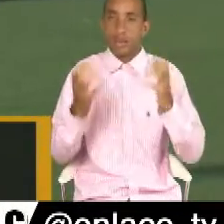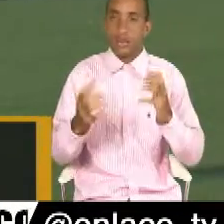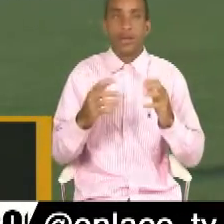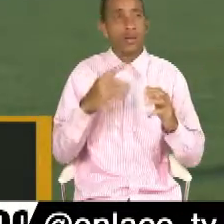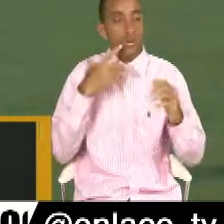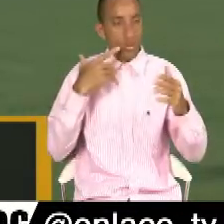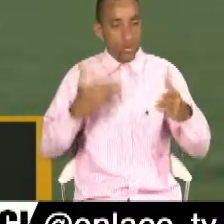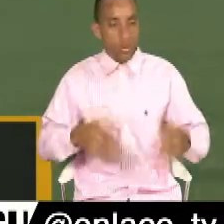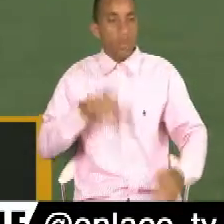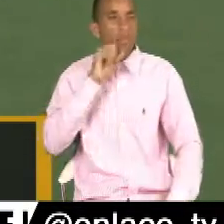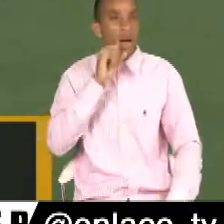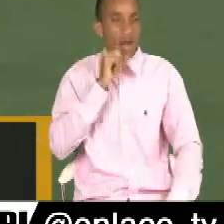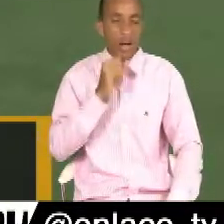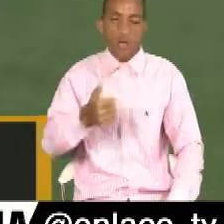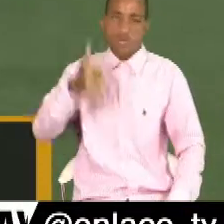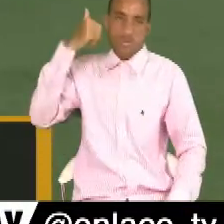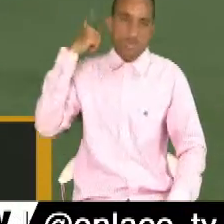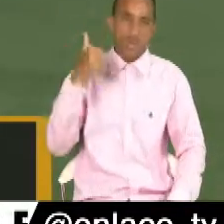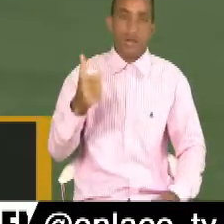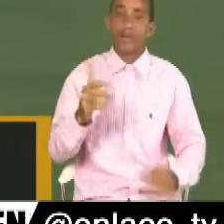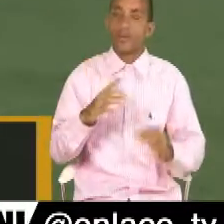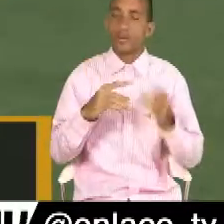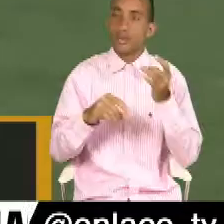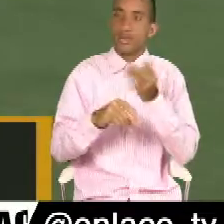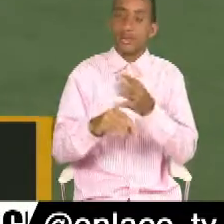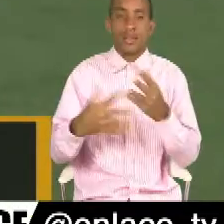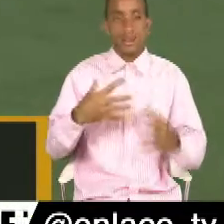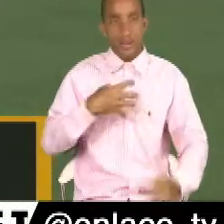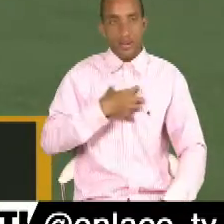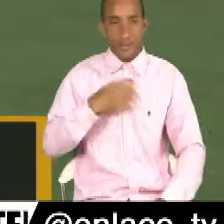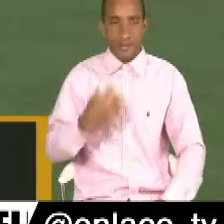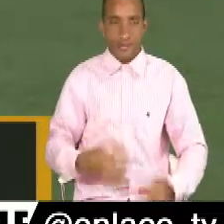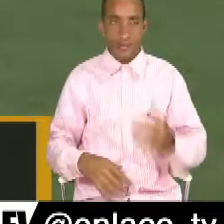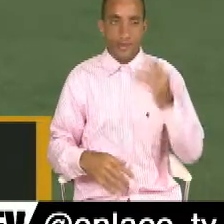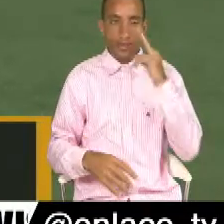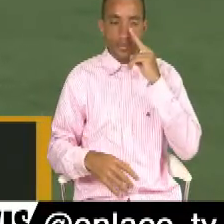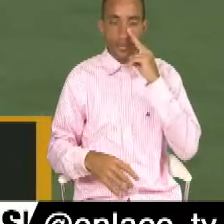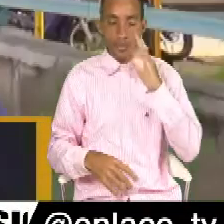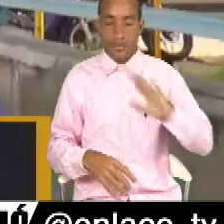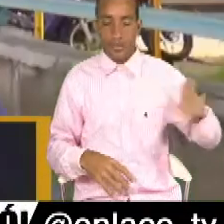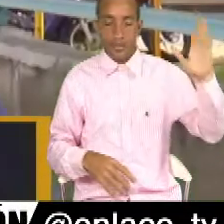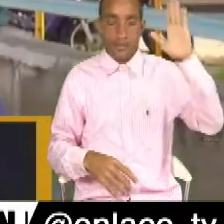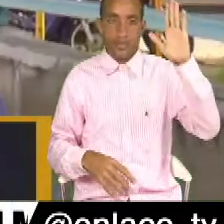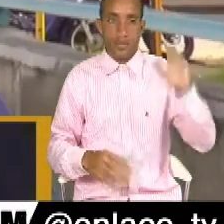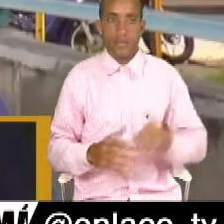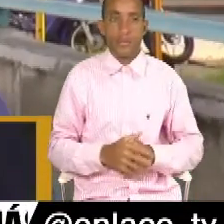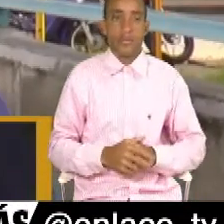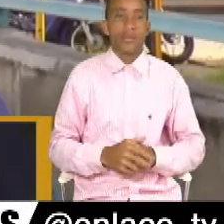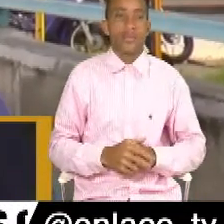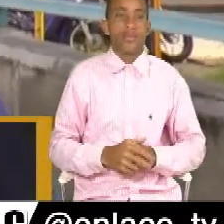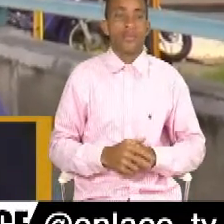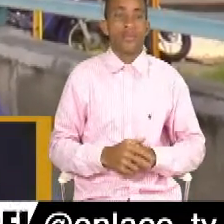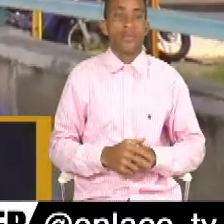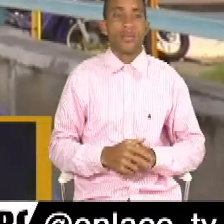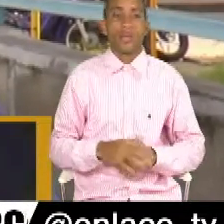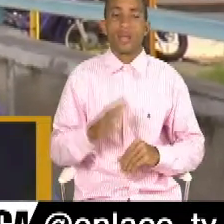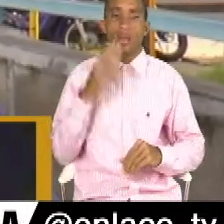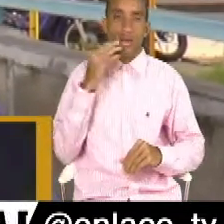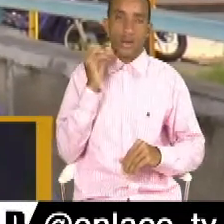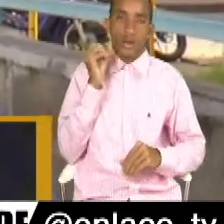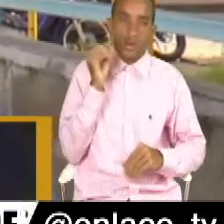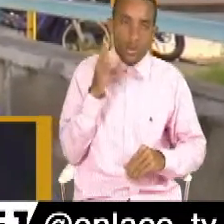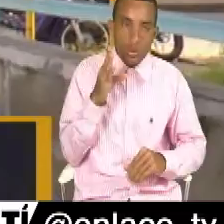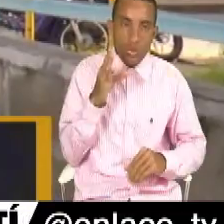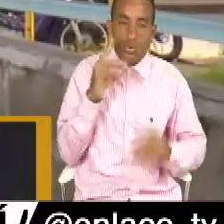alto, su meta más cercana quedar campeones nacionales en esta disciplina. Torneos estos que le van realce al club, le dan realce al fútbol,